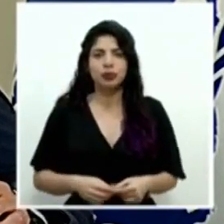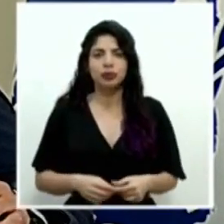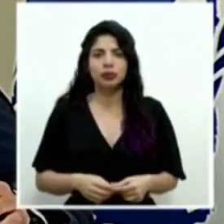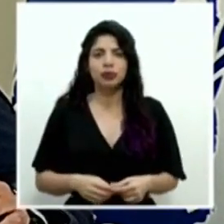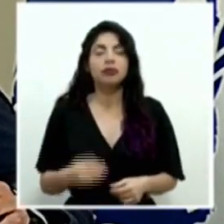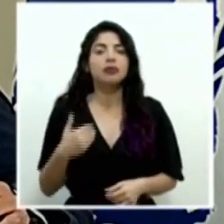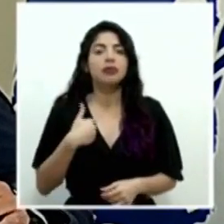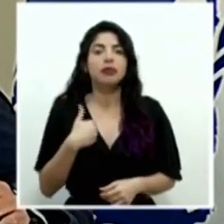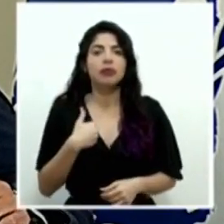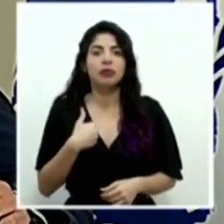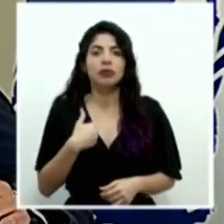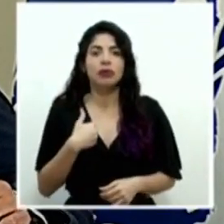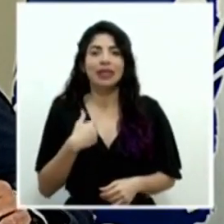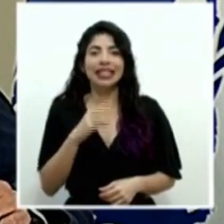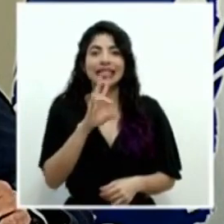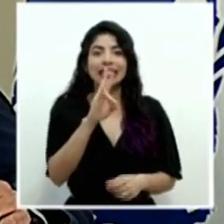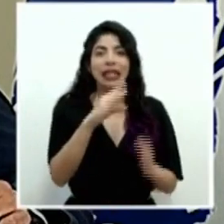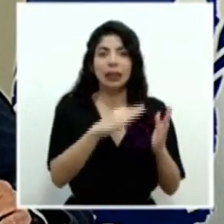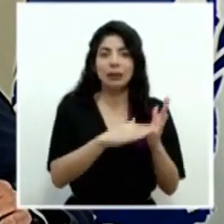9.969. Tenemos